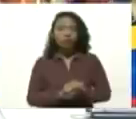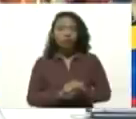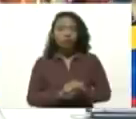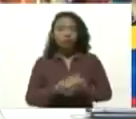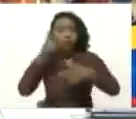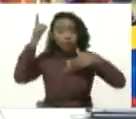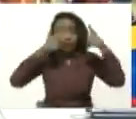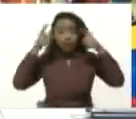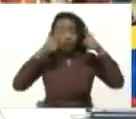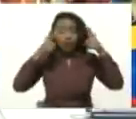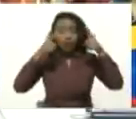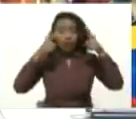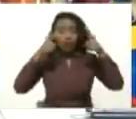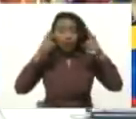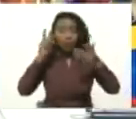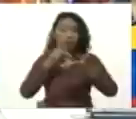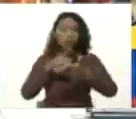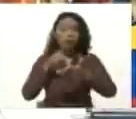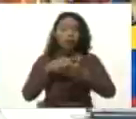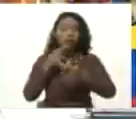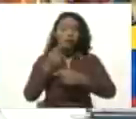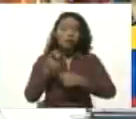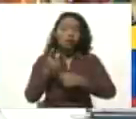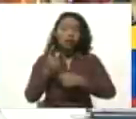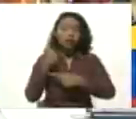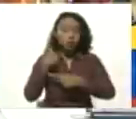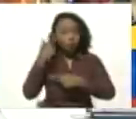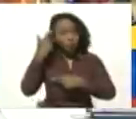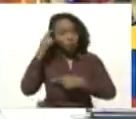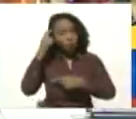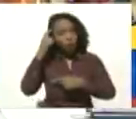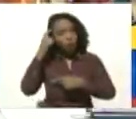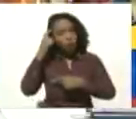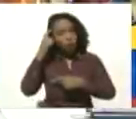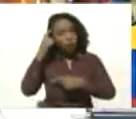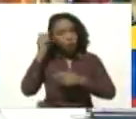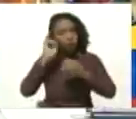Chávez como candidato, lo recuerdo clarito,